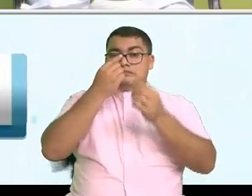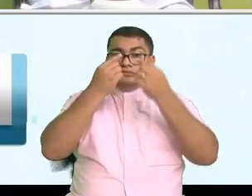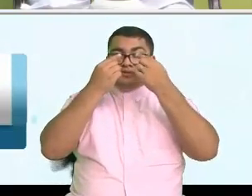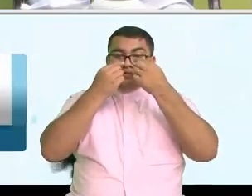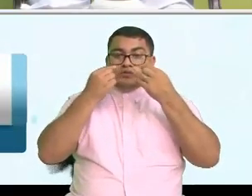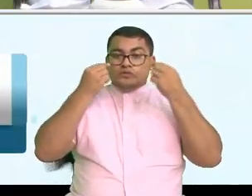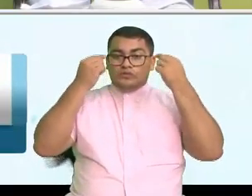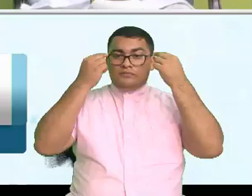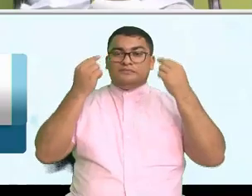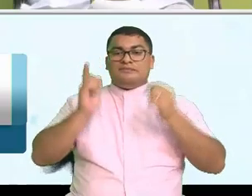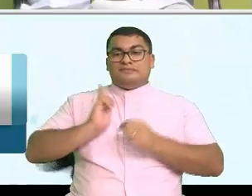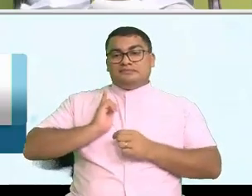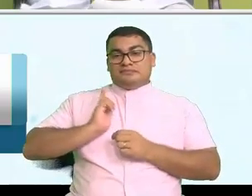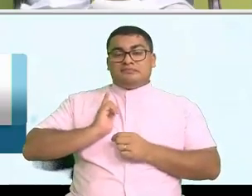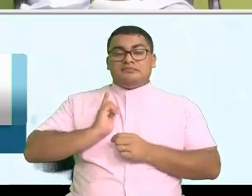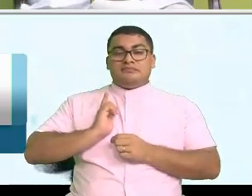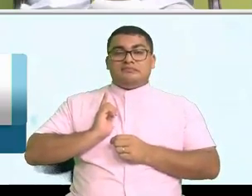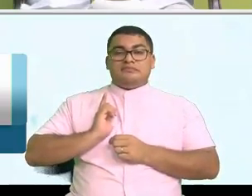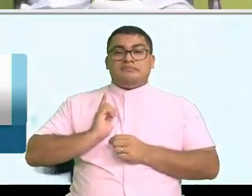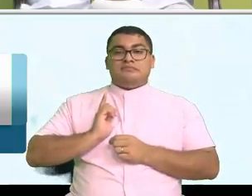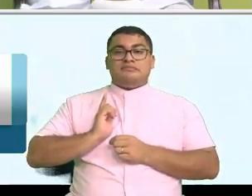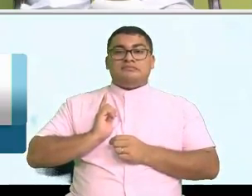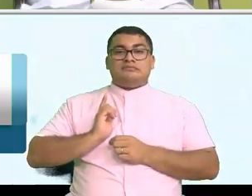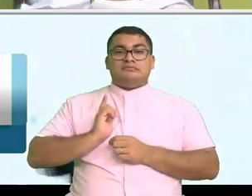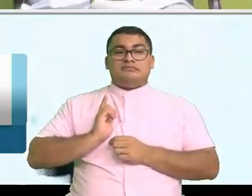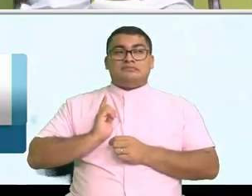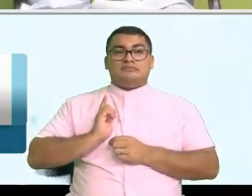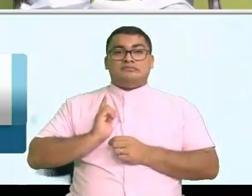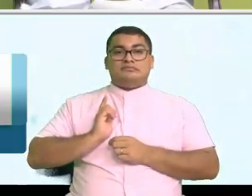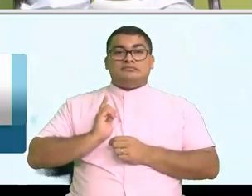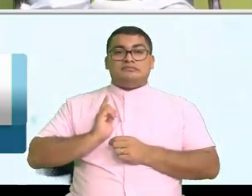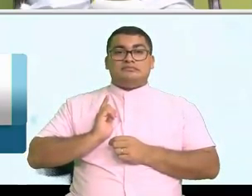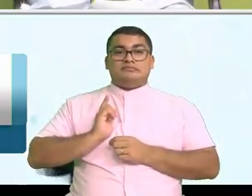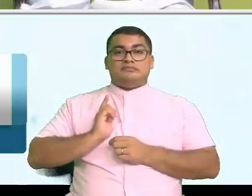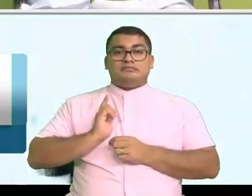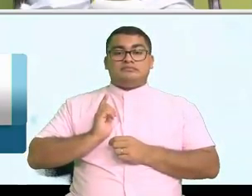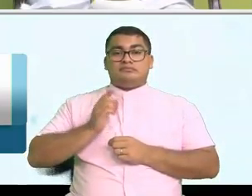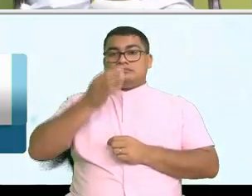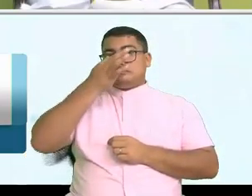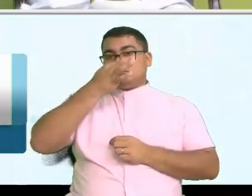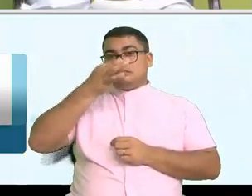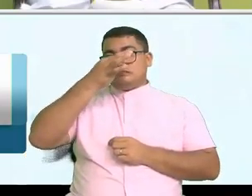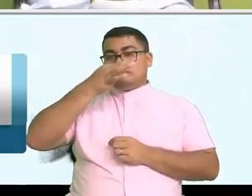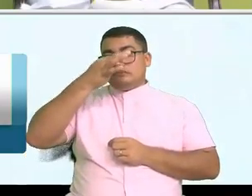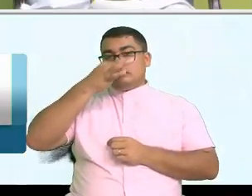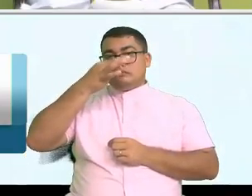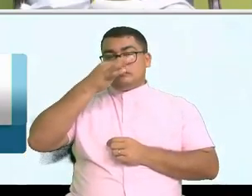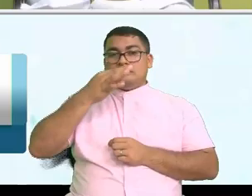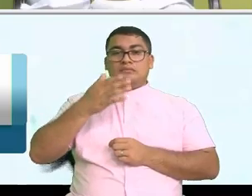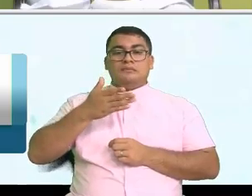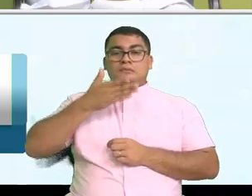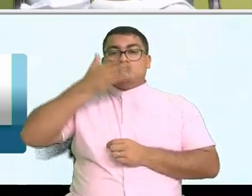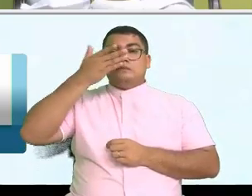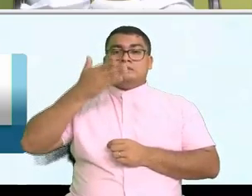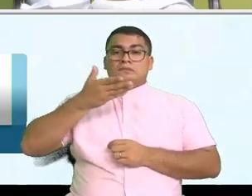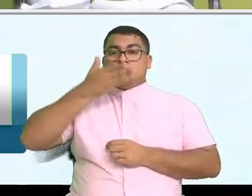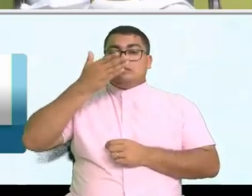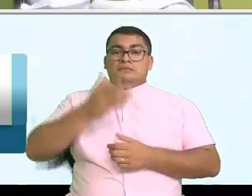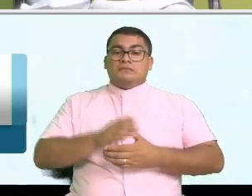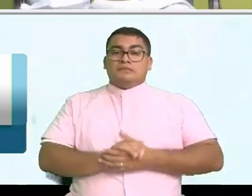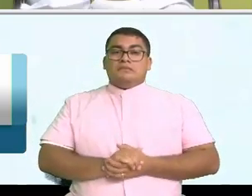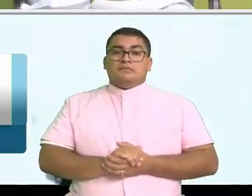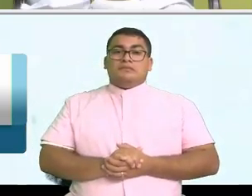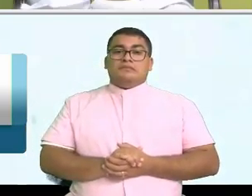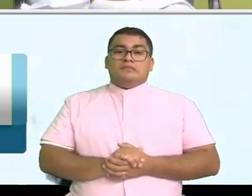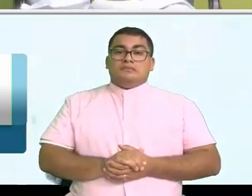tenemos. Estas cavidades están revestidas o tapizadas por una mucosa respiratoria. ¿Ves?